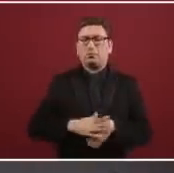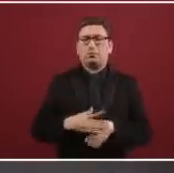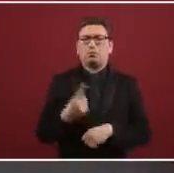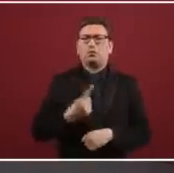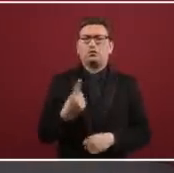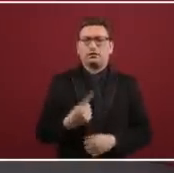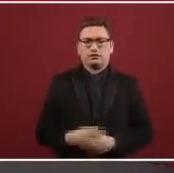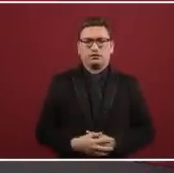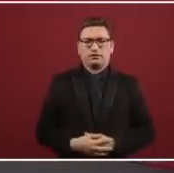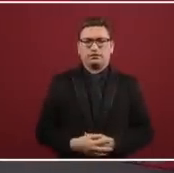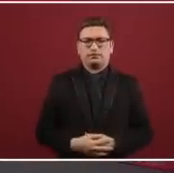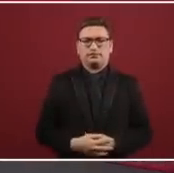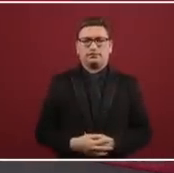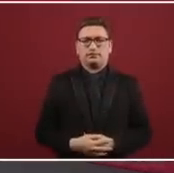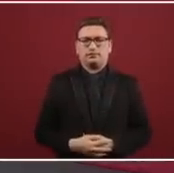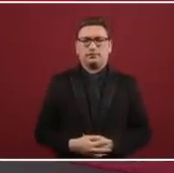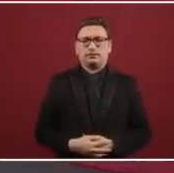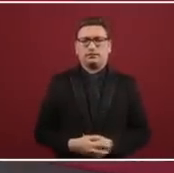no